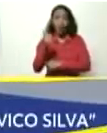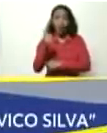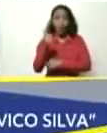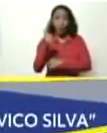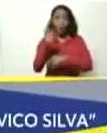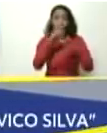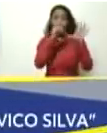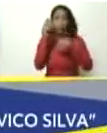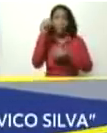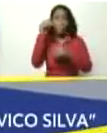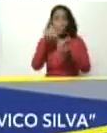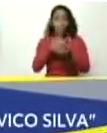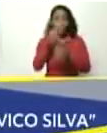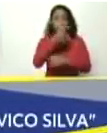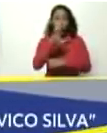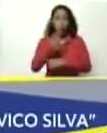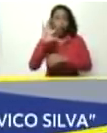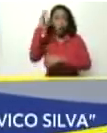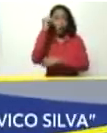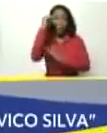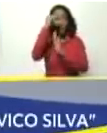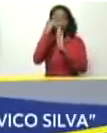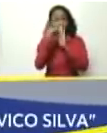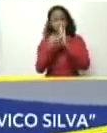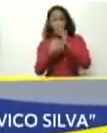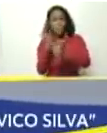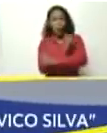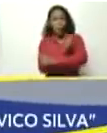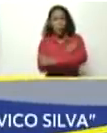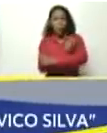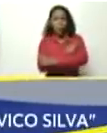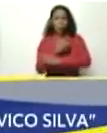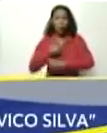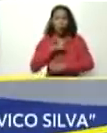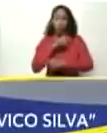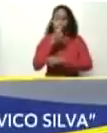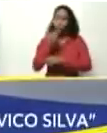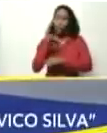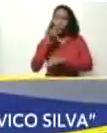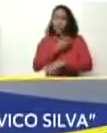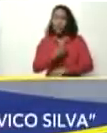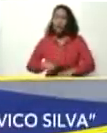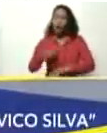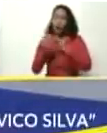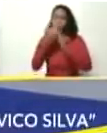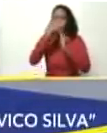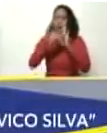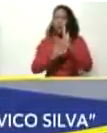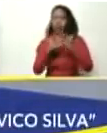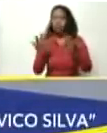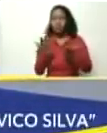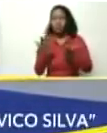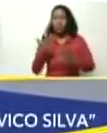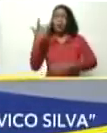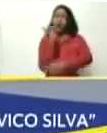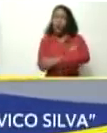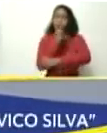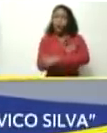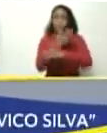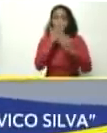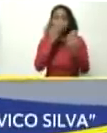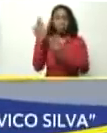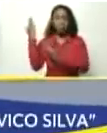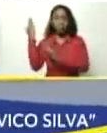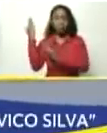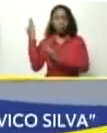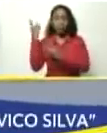por cada 100.000 habitantes, bueno, logramos bajar eso con la vacunación. Nosotros le preguntamos, presidente, ¿cómo se bajará esto? Vacunen, y fíjense ustedes,